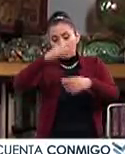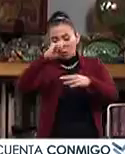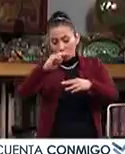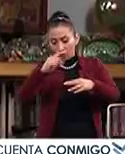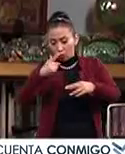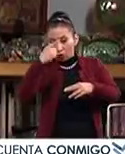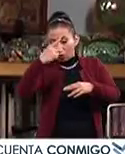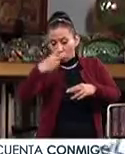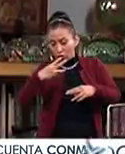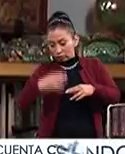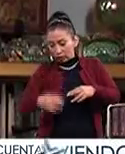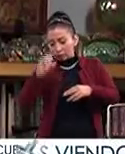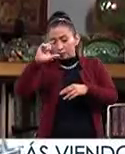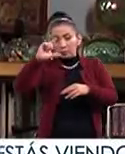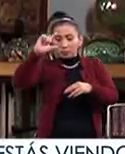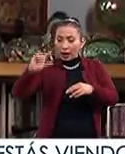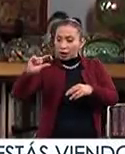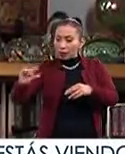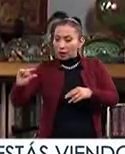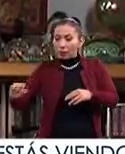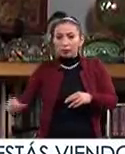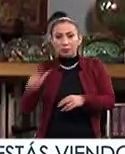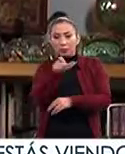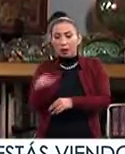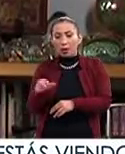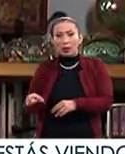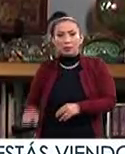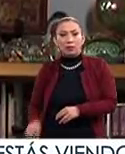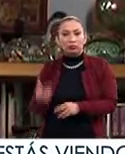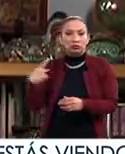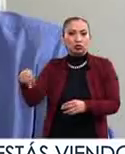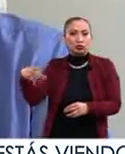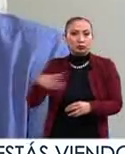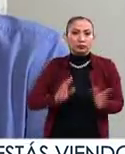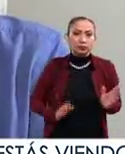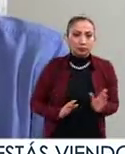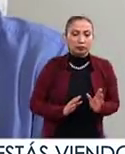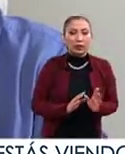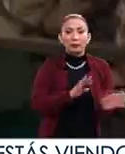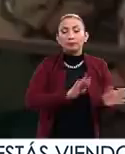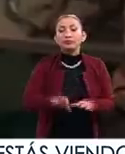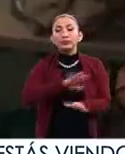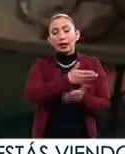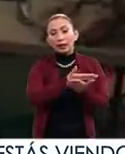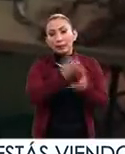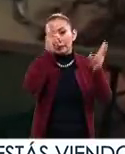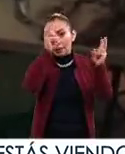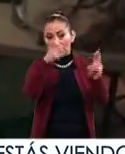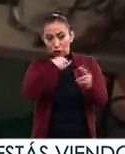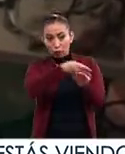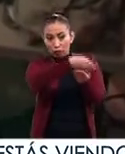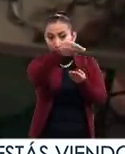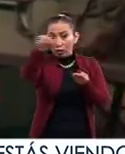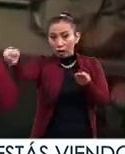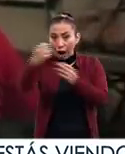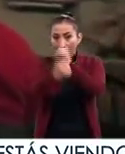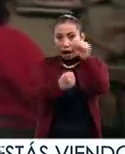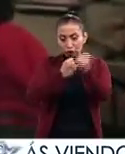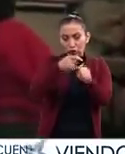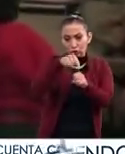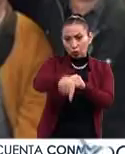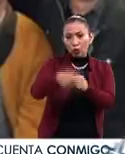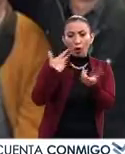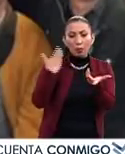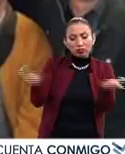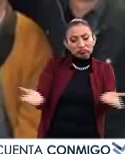1, 2 y 3, vamos a descender drásticamente los salarios. Y en materia de distribución, tienes ya muchos años haciendo